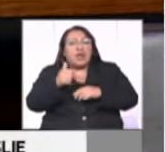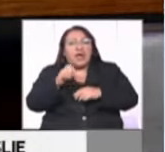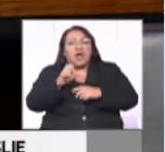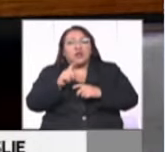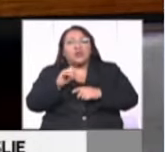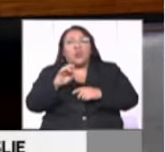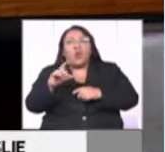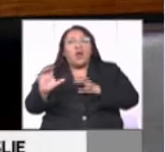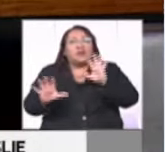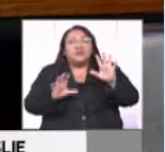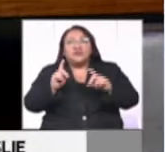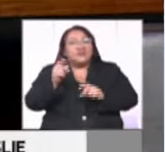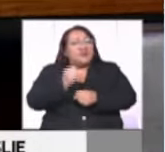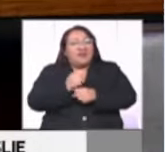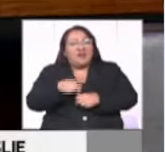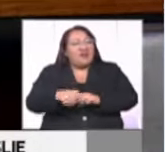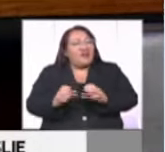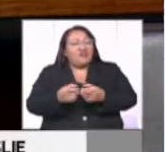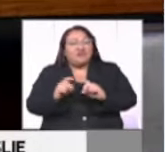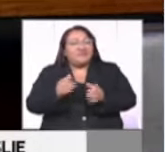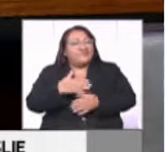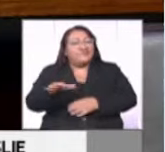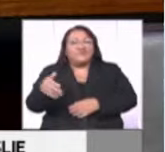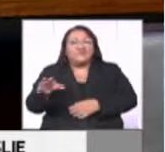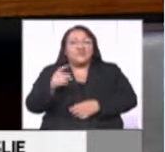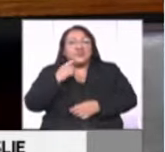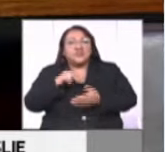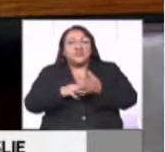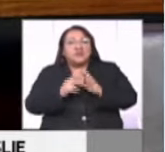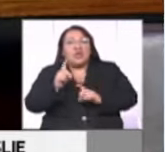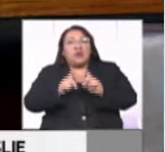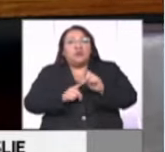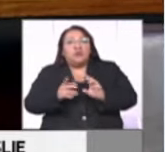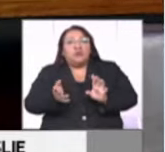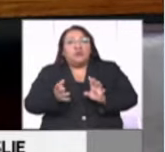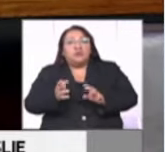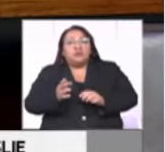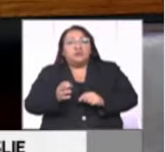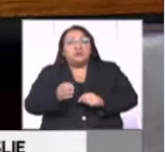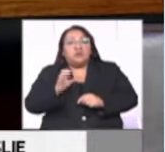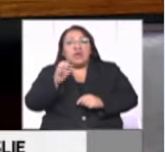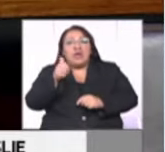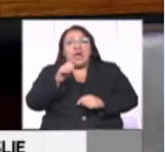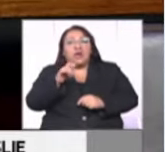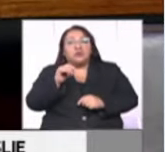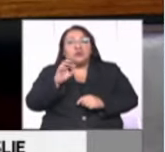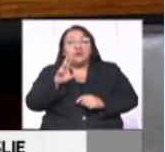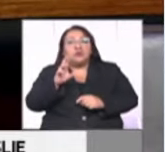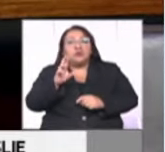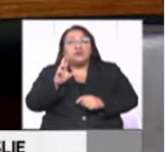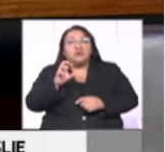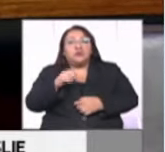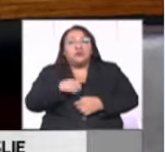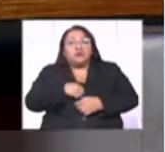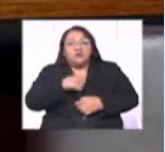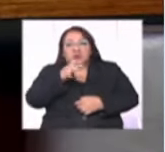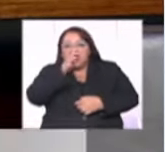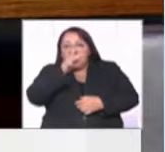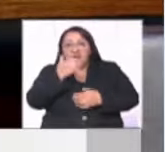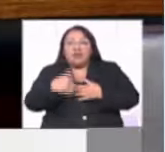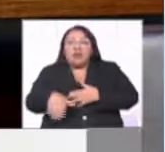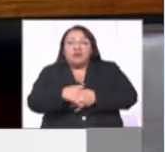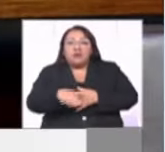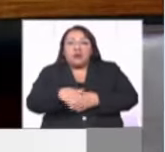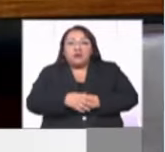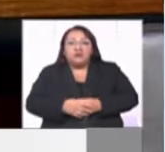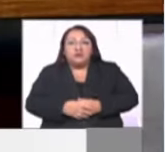porque no está para el Congreso. Y de repente quizás al rubro de la actuación de cómica ambulante, presidente.